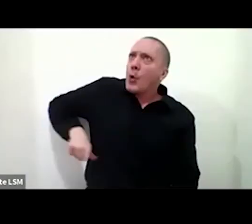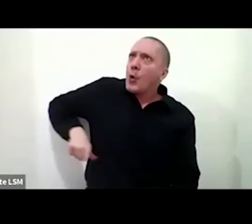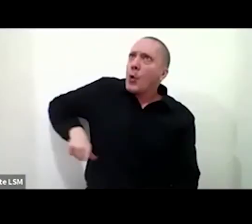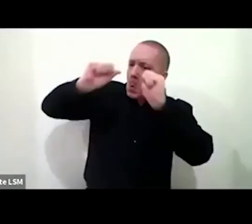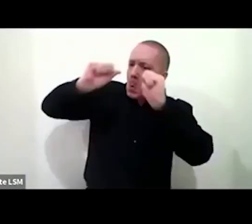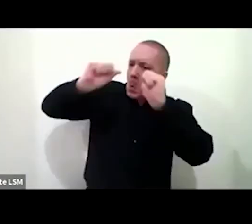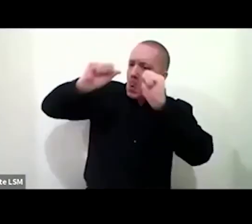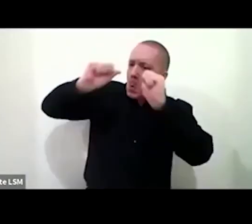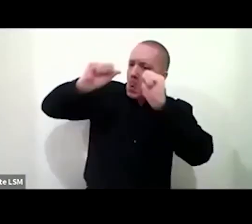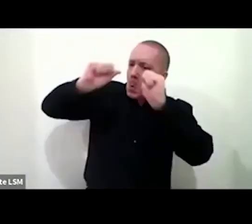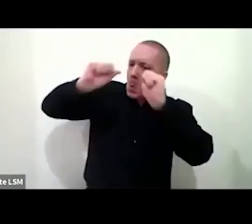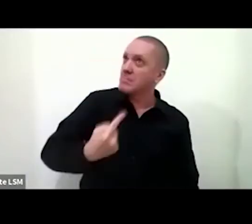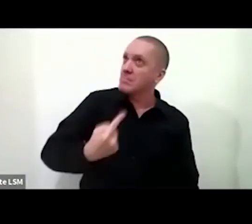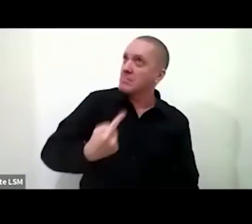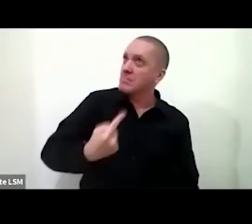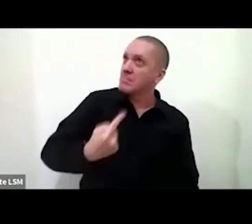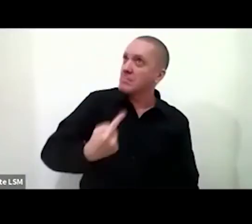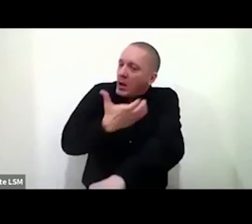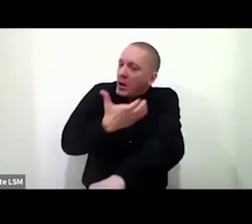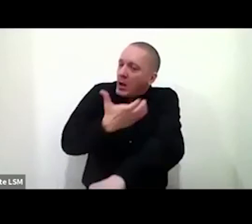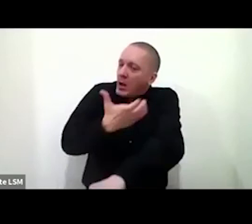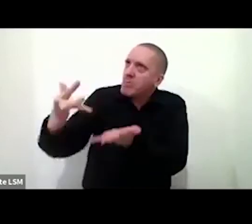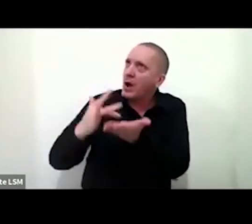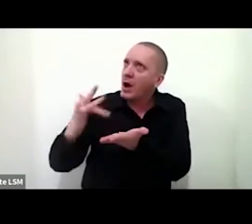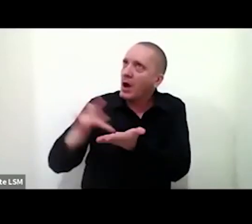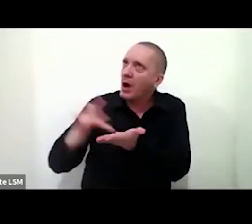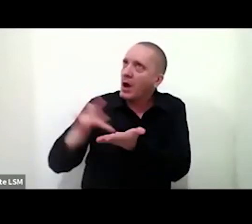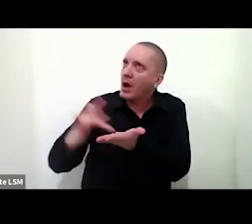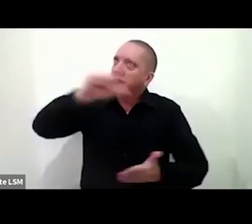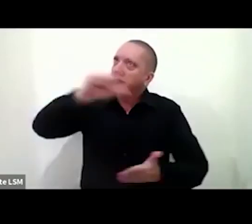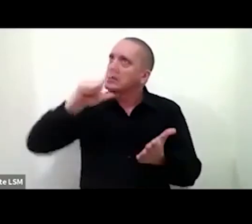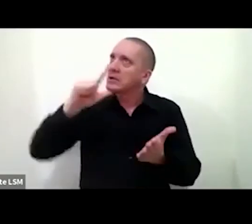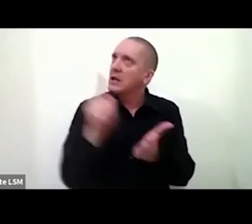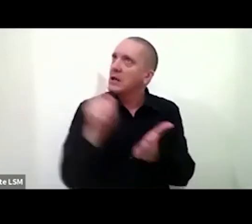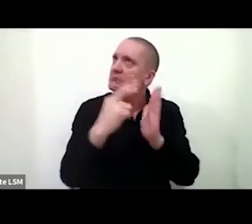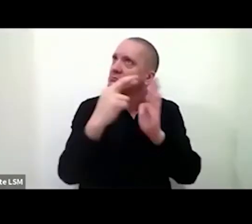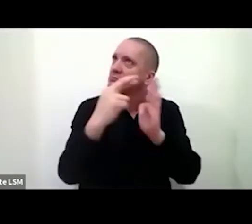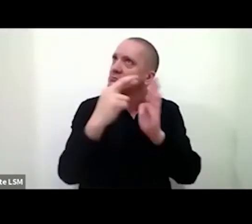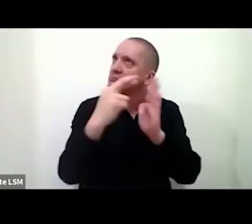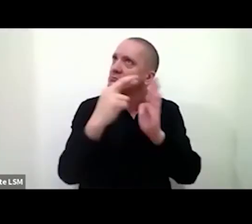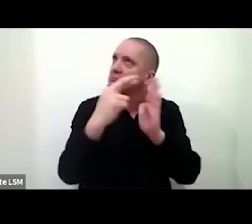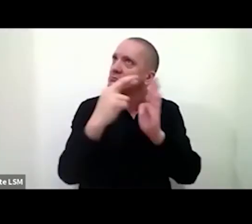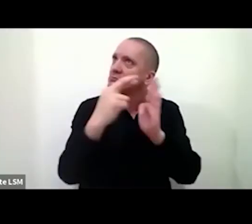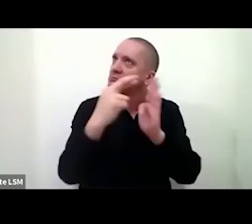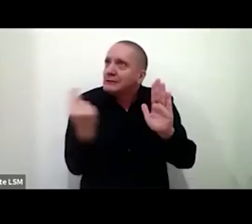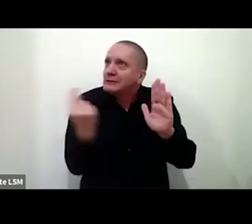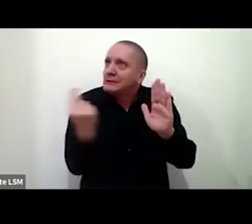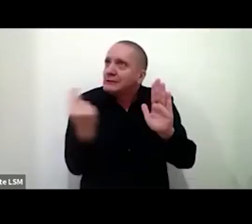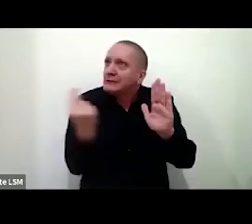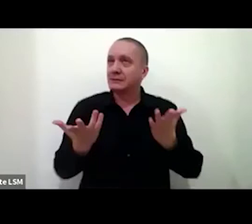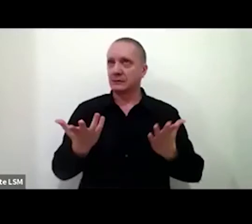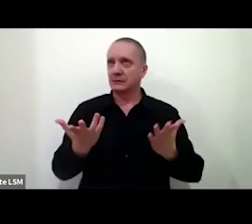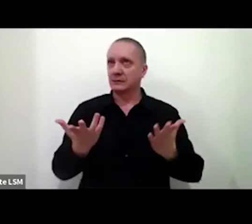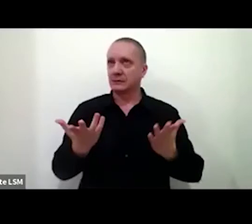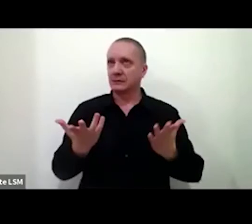aspecto económico laboral está claro que la falta del trabajo formal, registrado en más del 90% de nuestra